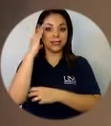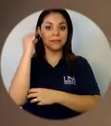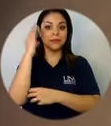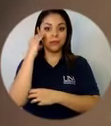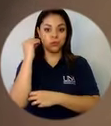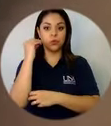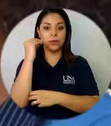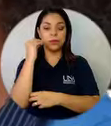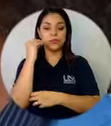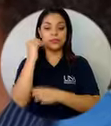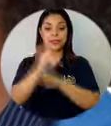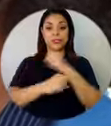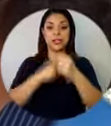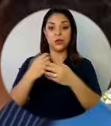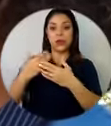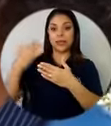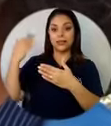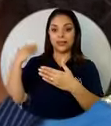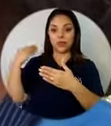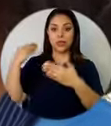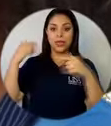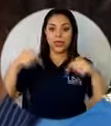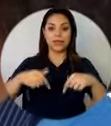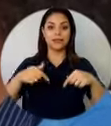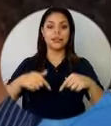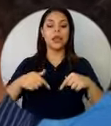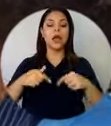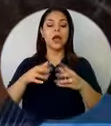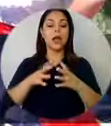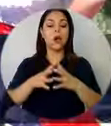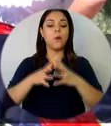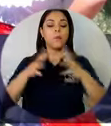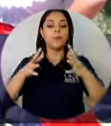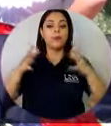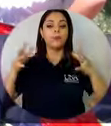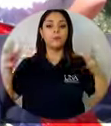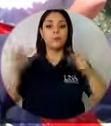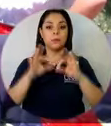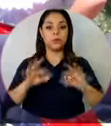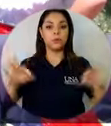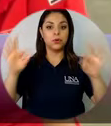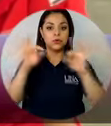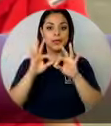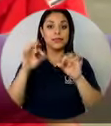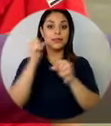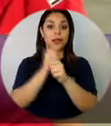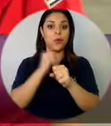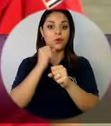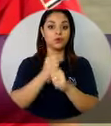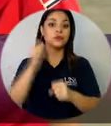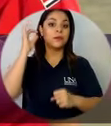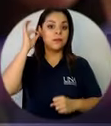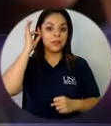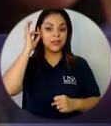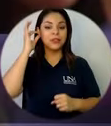experimentó, especialmente a finales del siglo anterior y principios de este, un aumento importante en la participación laboral femenina que vino